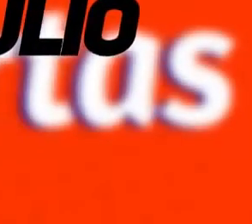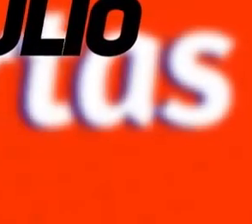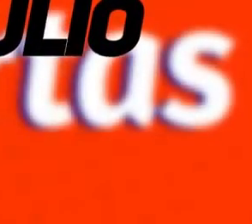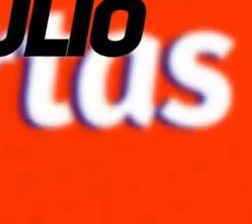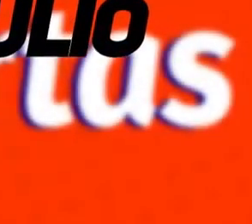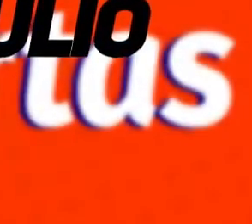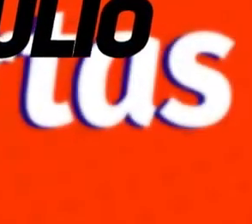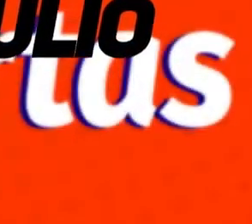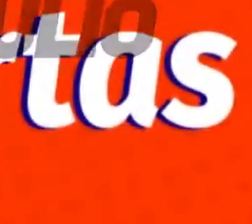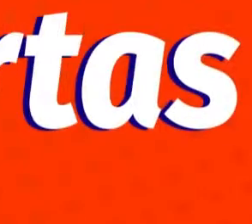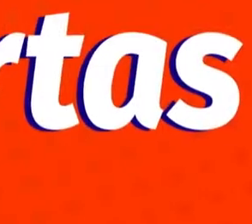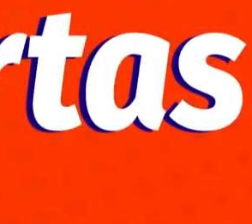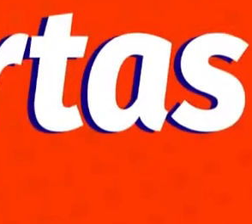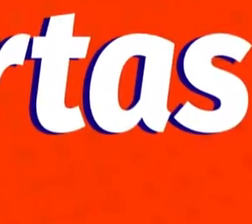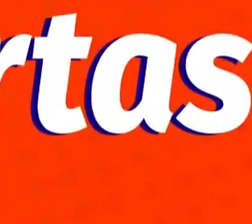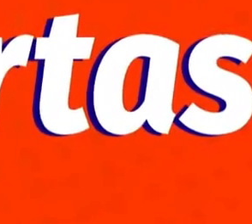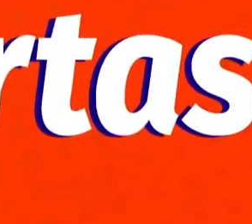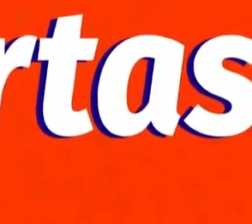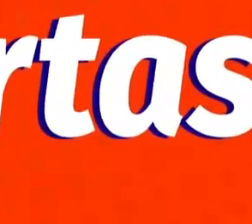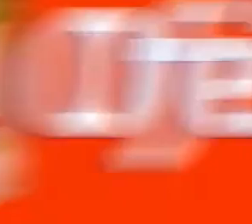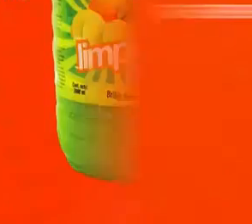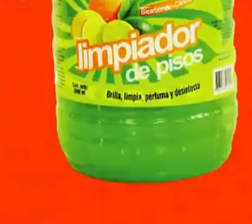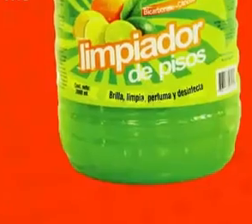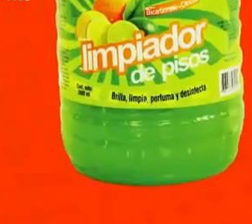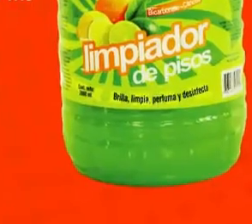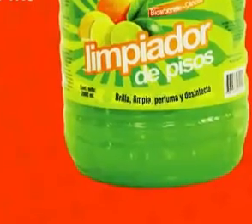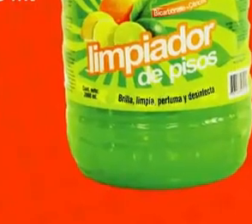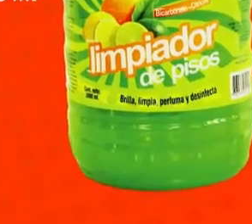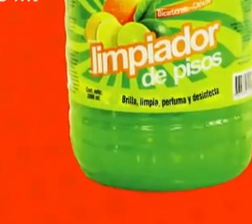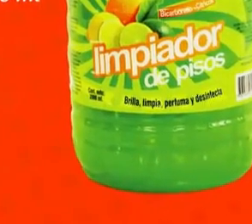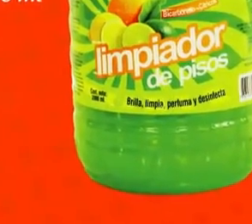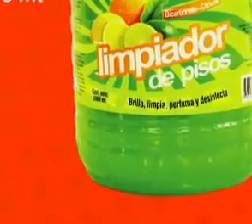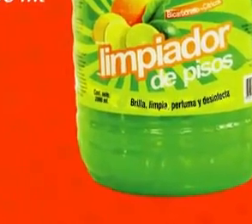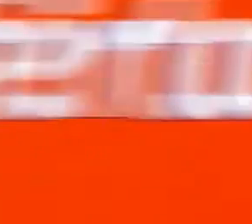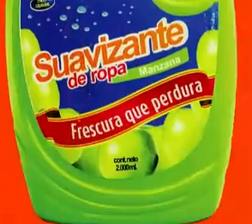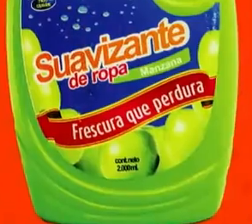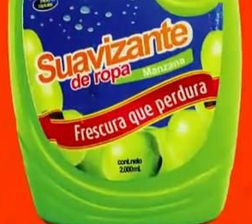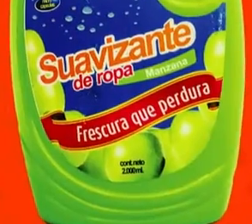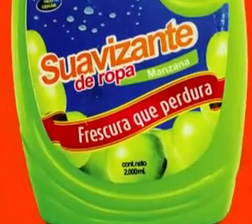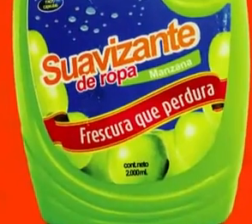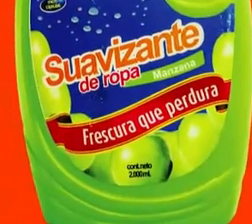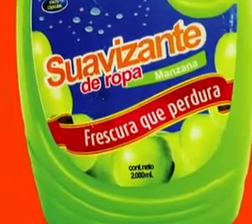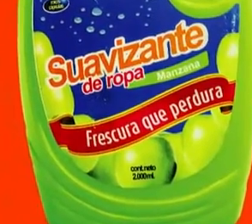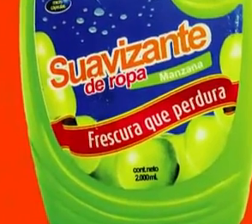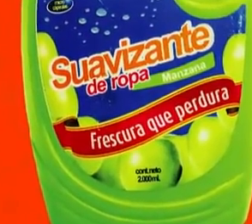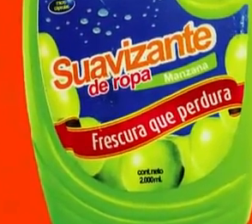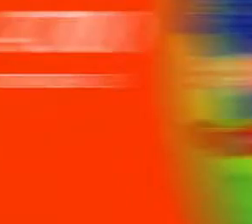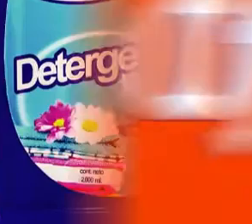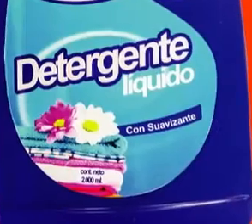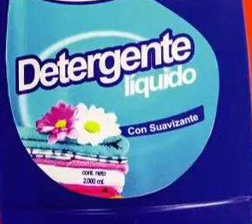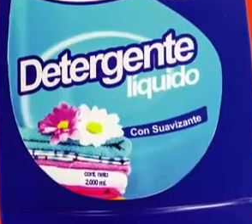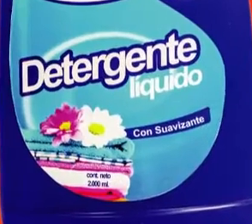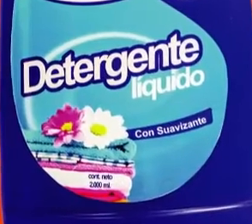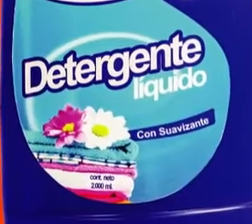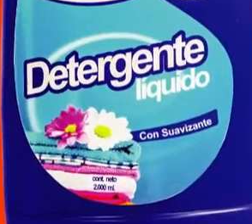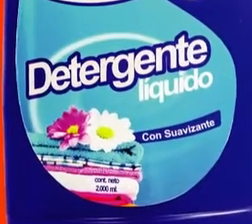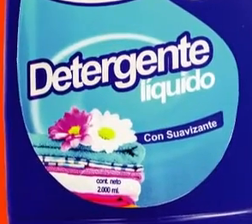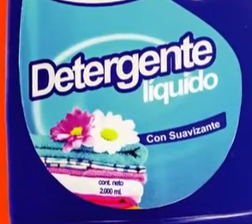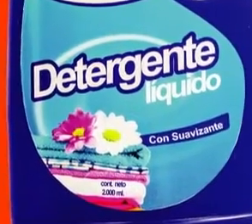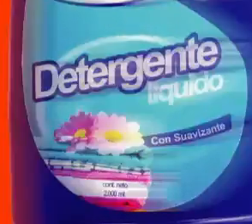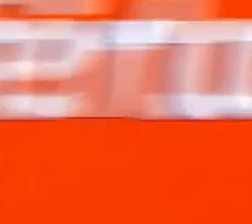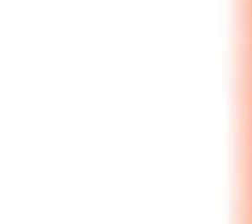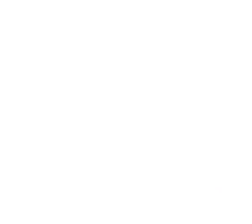Aprovecha hoy y hasta el 4 de julio todas las superofertas en Más por Menos. Para que ahorres más. Llegaron